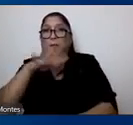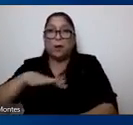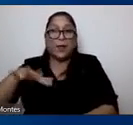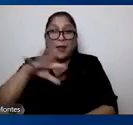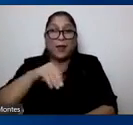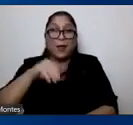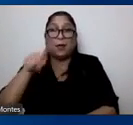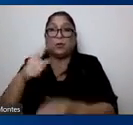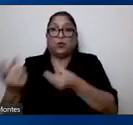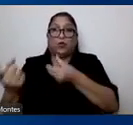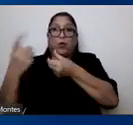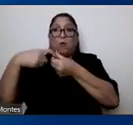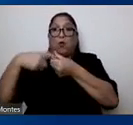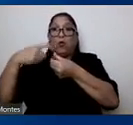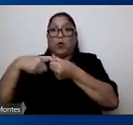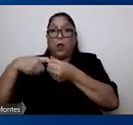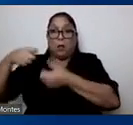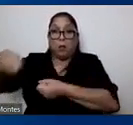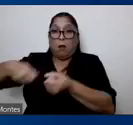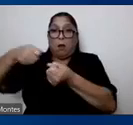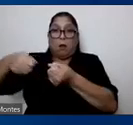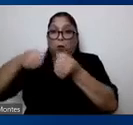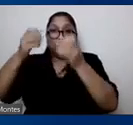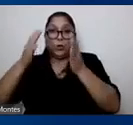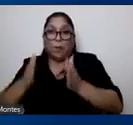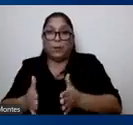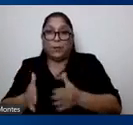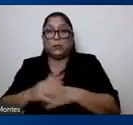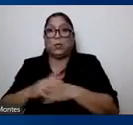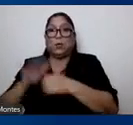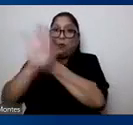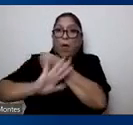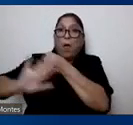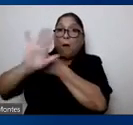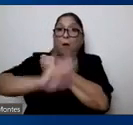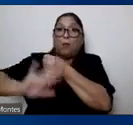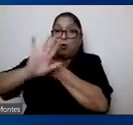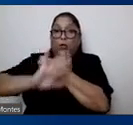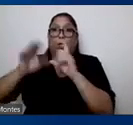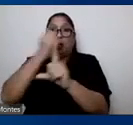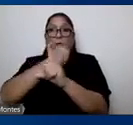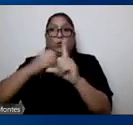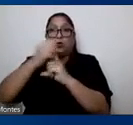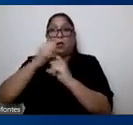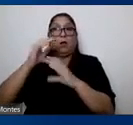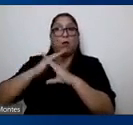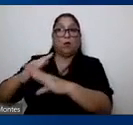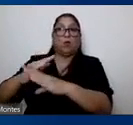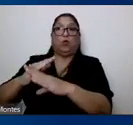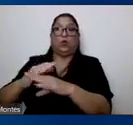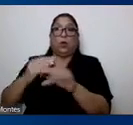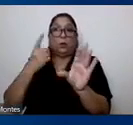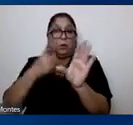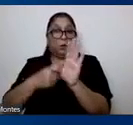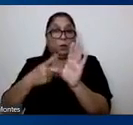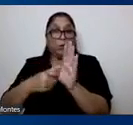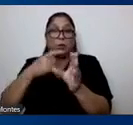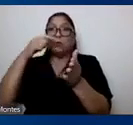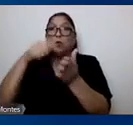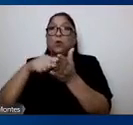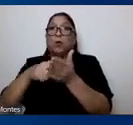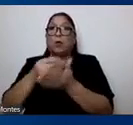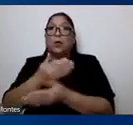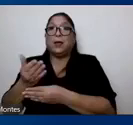fenómeno de involucramiento de la autoprotección de la sociedad en contra de la subversión es un